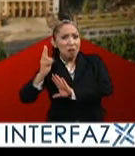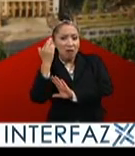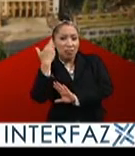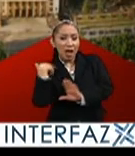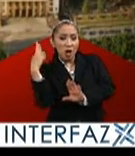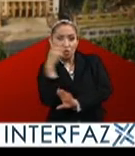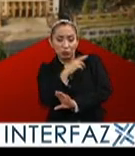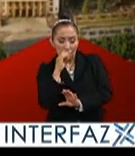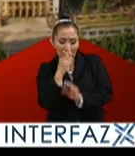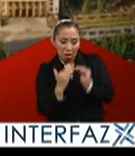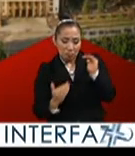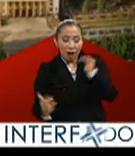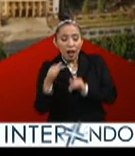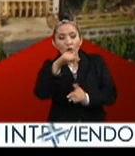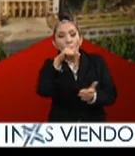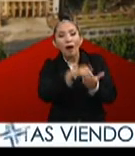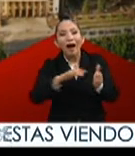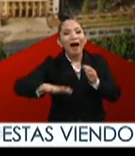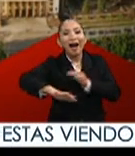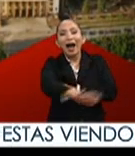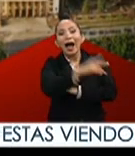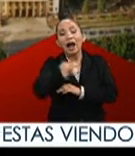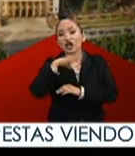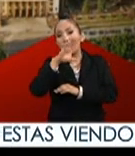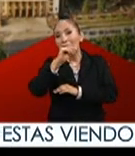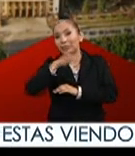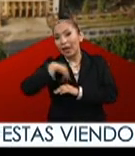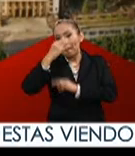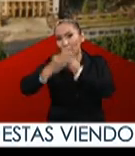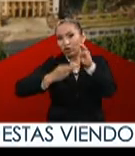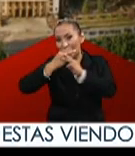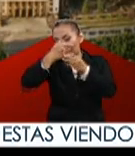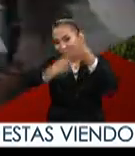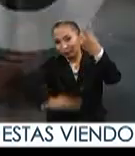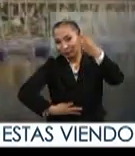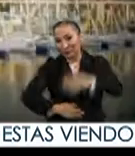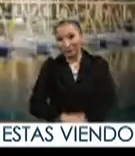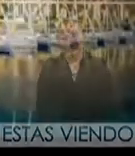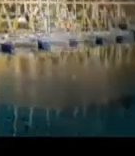de Rusia. Está ubicada en el sitio 90 a nivel mundial.